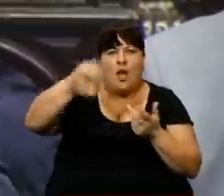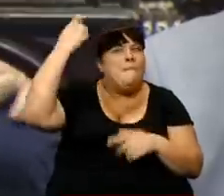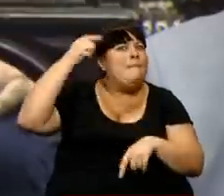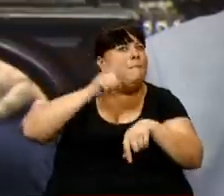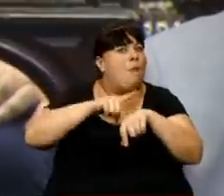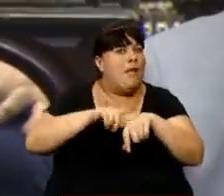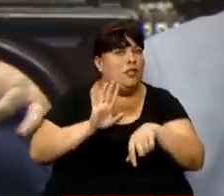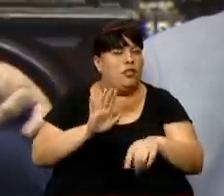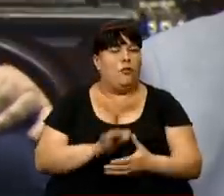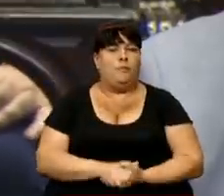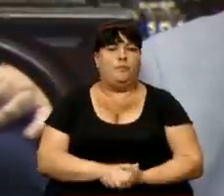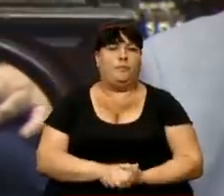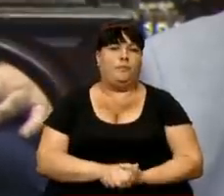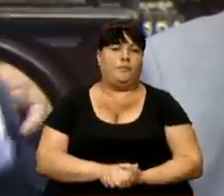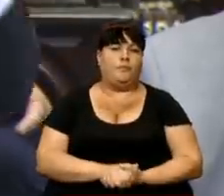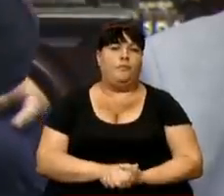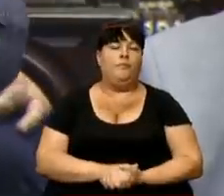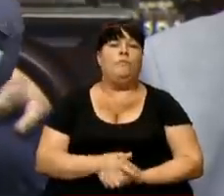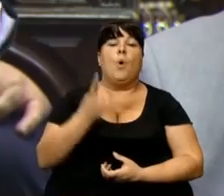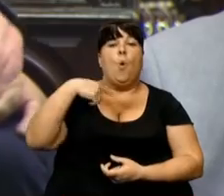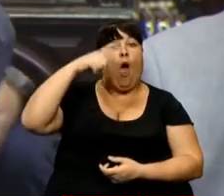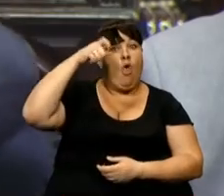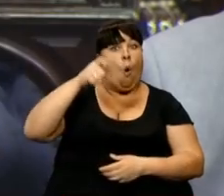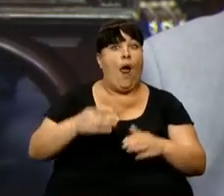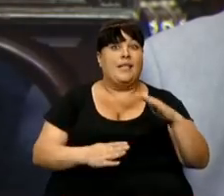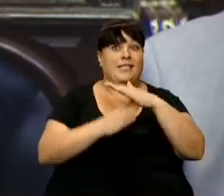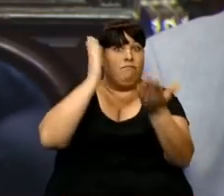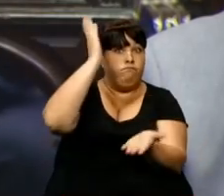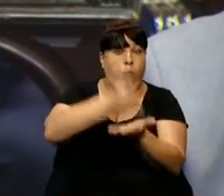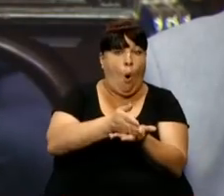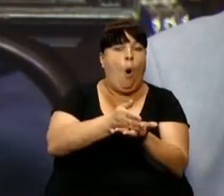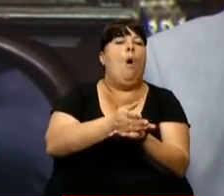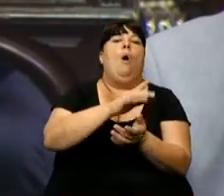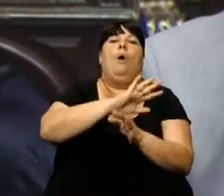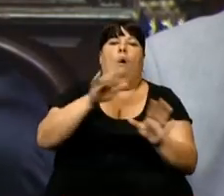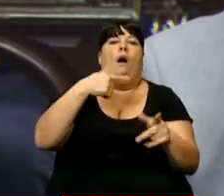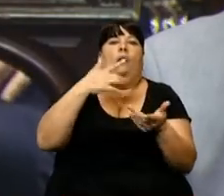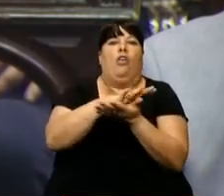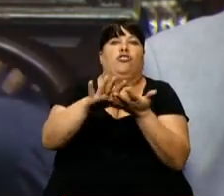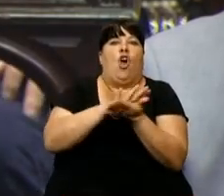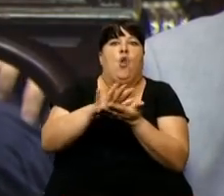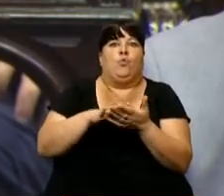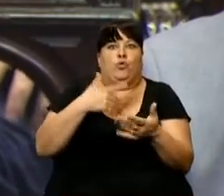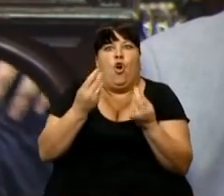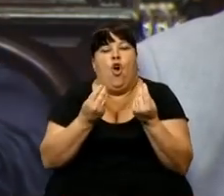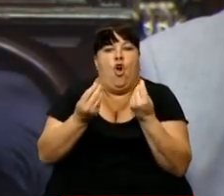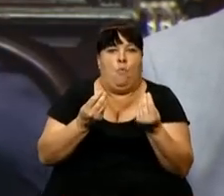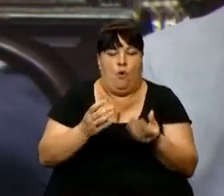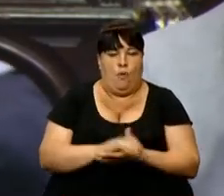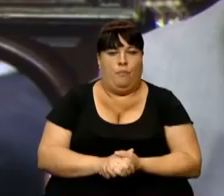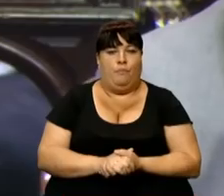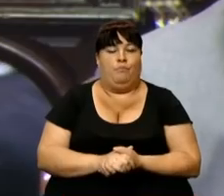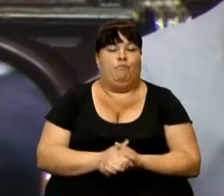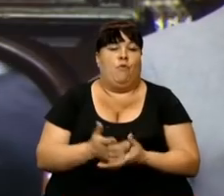aquel momento. Y cuando la Corte falló, hubo que comenzar a normalizar eso.